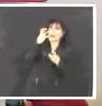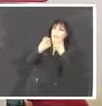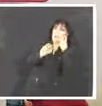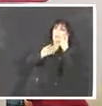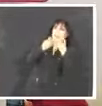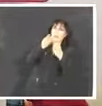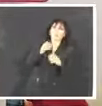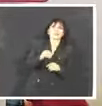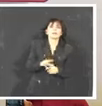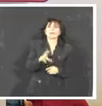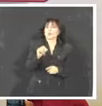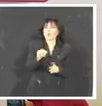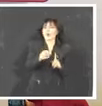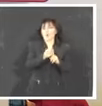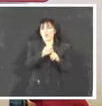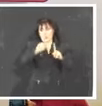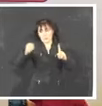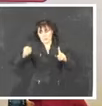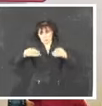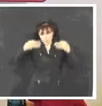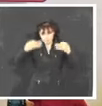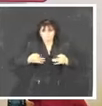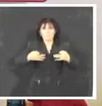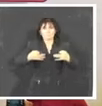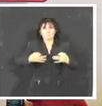a organizarnos.